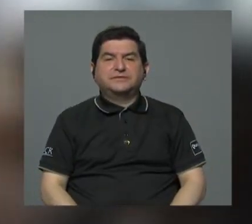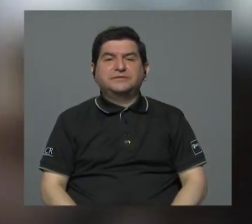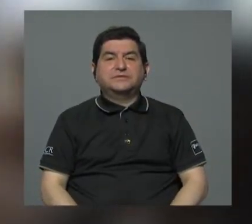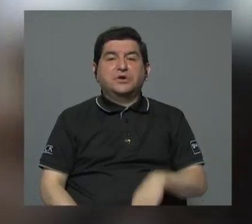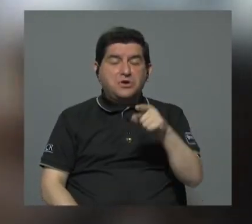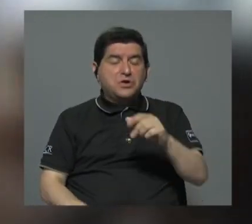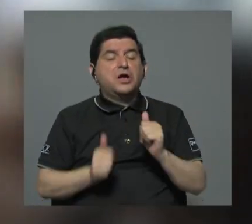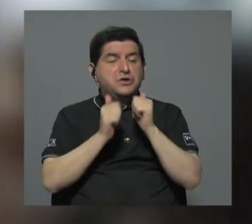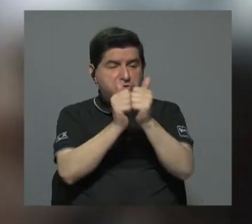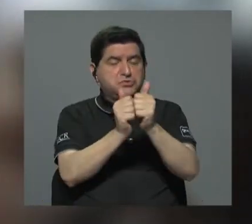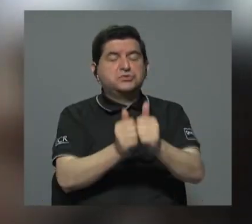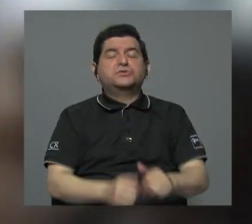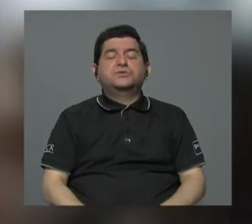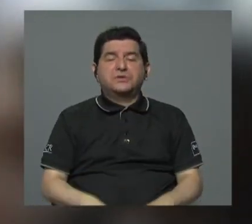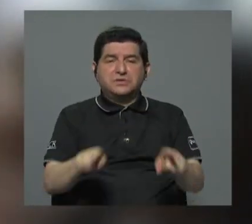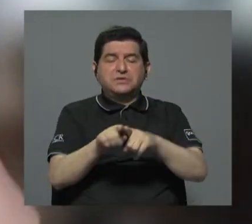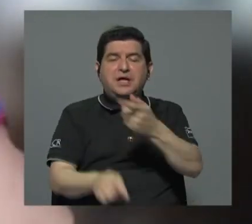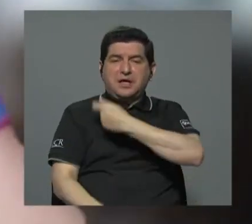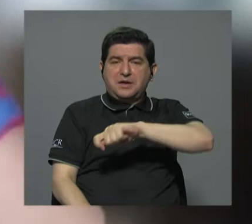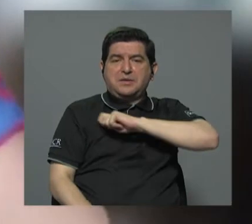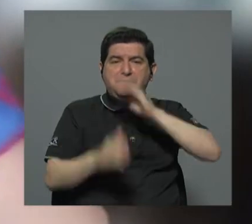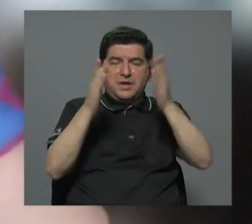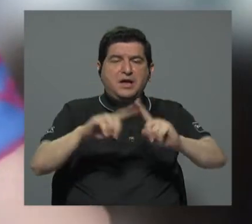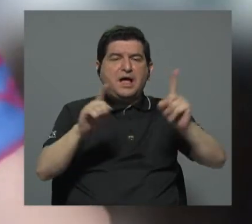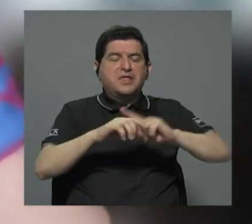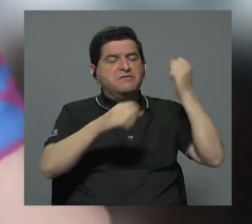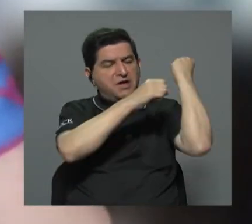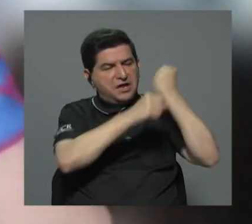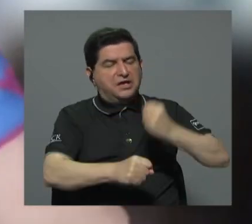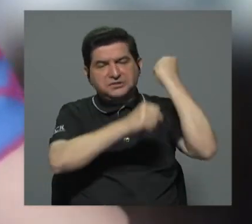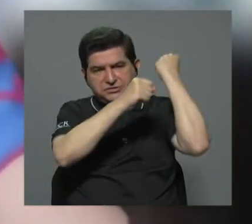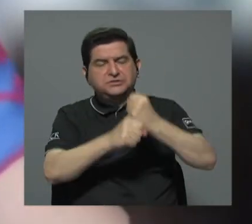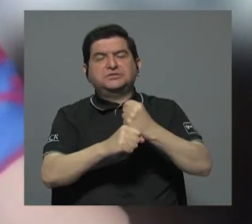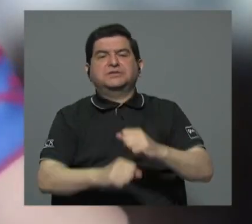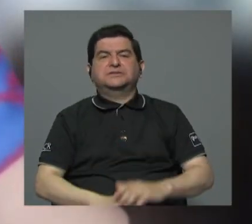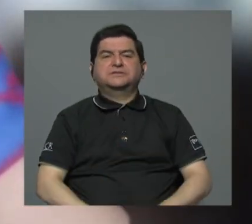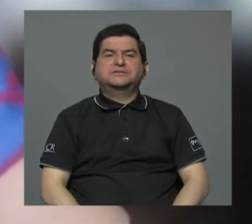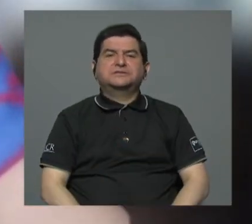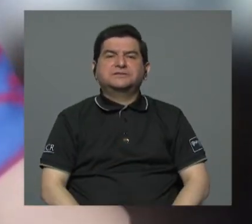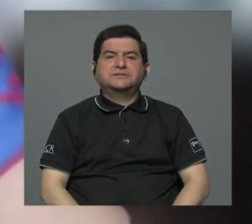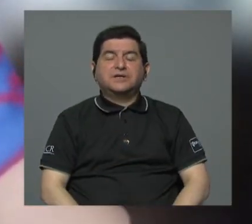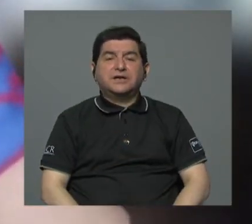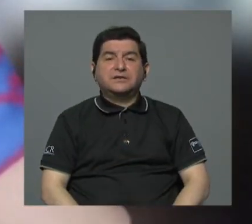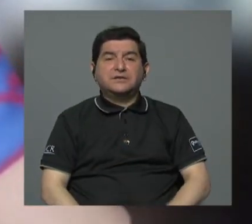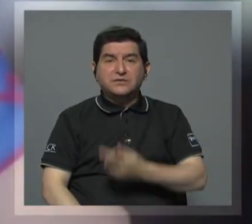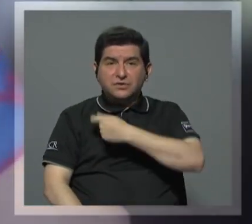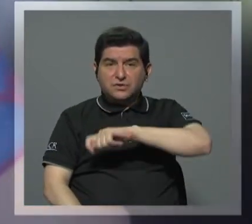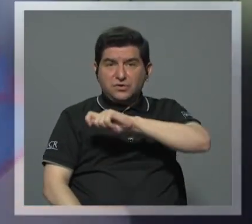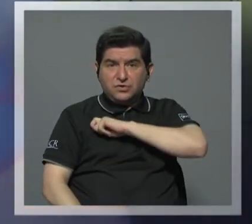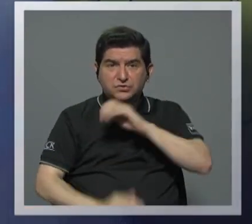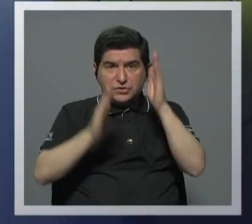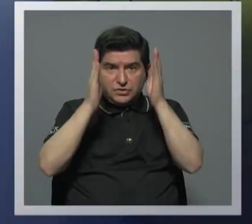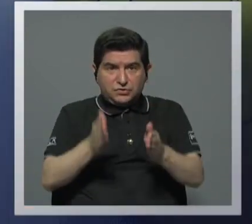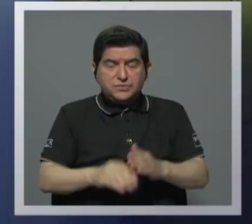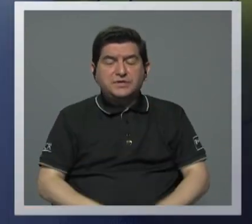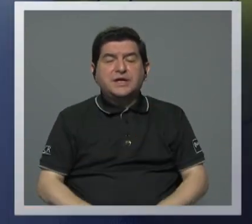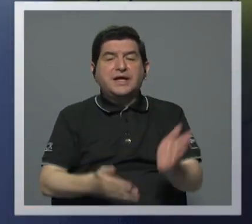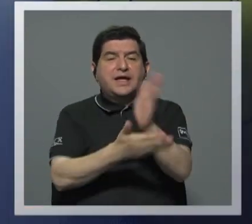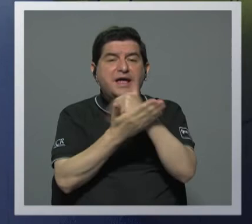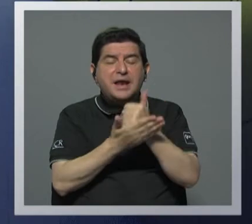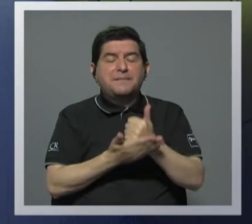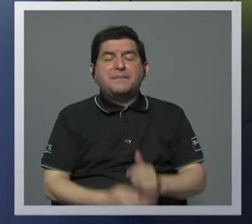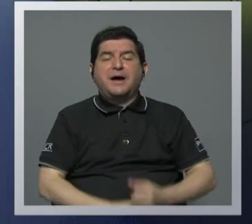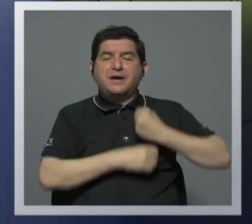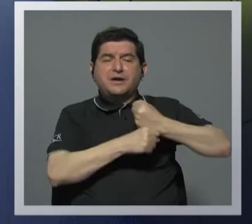los españoles y con los tlaxcaltecas a otras conquistas. Entonces, doctora, los españoles iban, o sea, formaban parte de sus